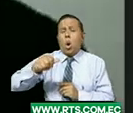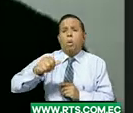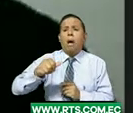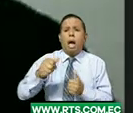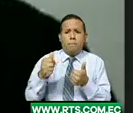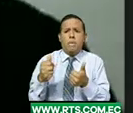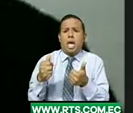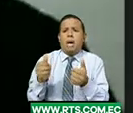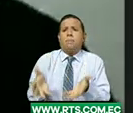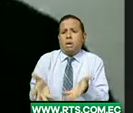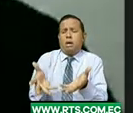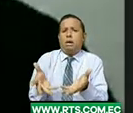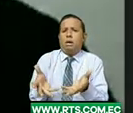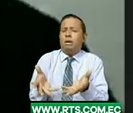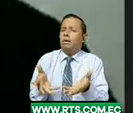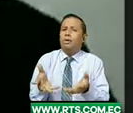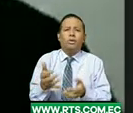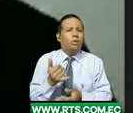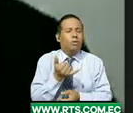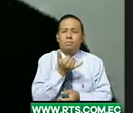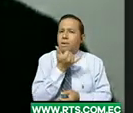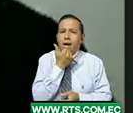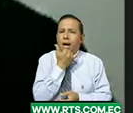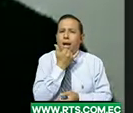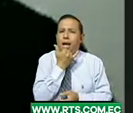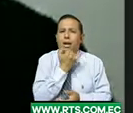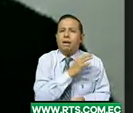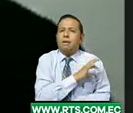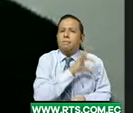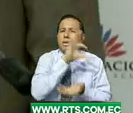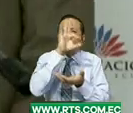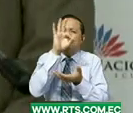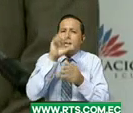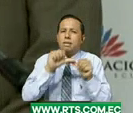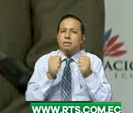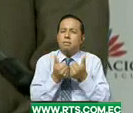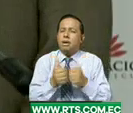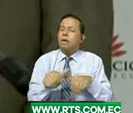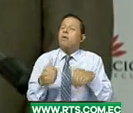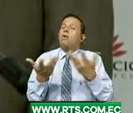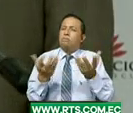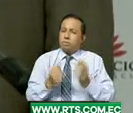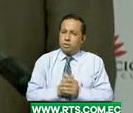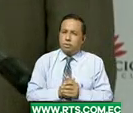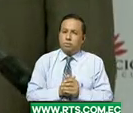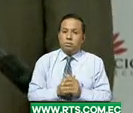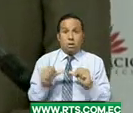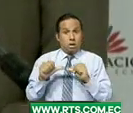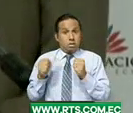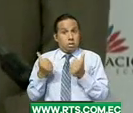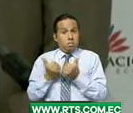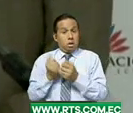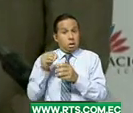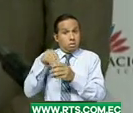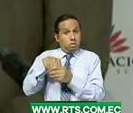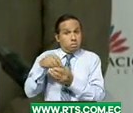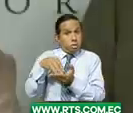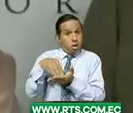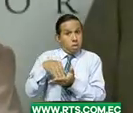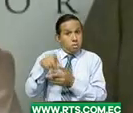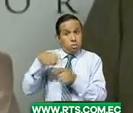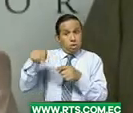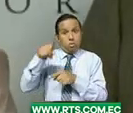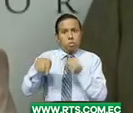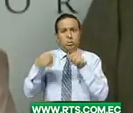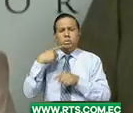aceptarse en una representante del pueblo ecuatoriano. Asambleístas de otras bancadas también hicieron críticas.